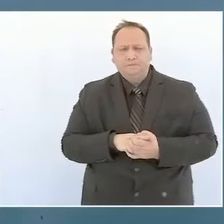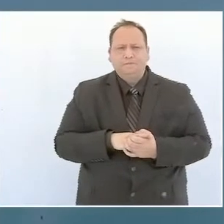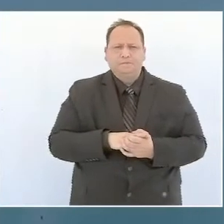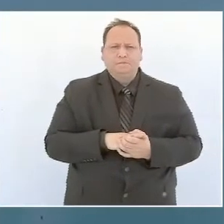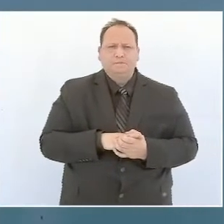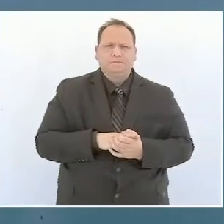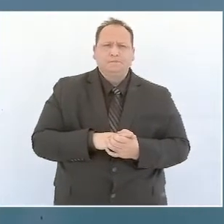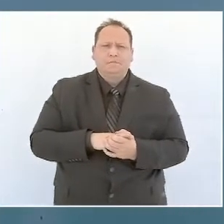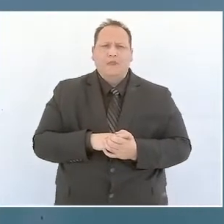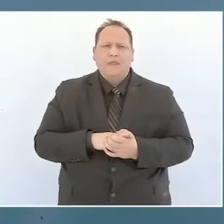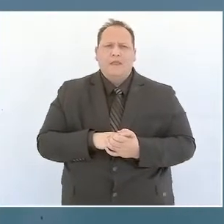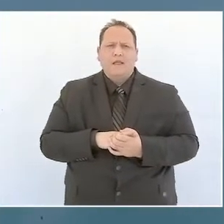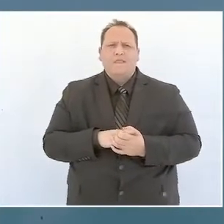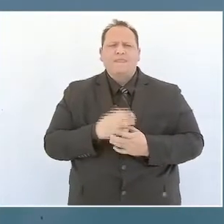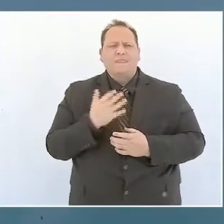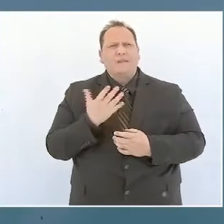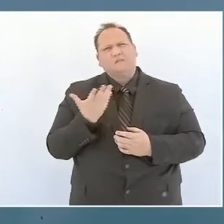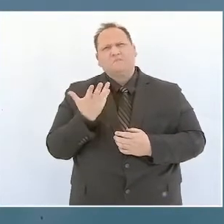hay